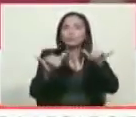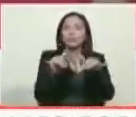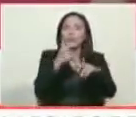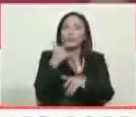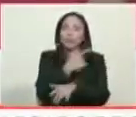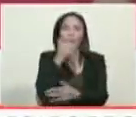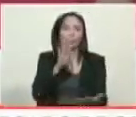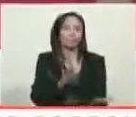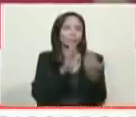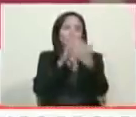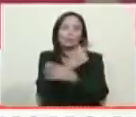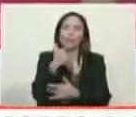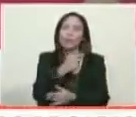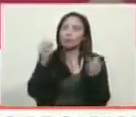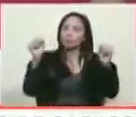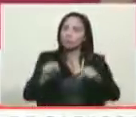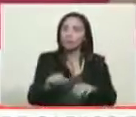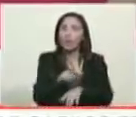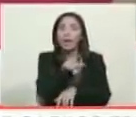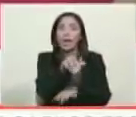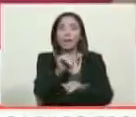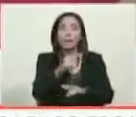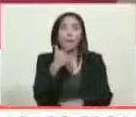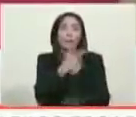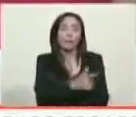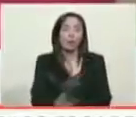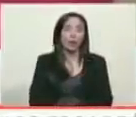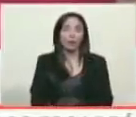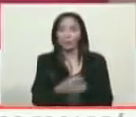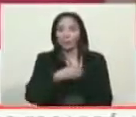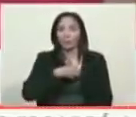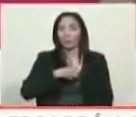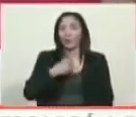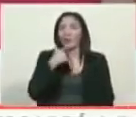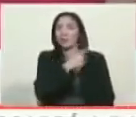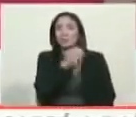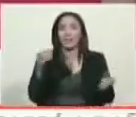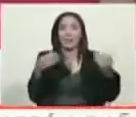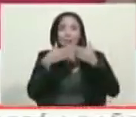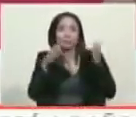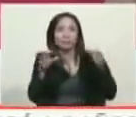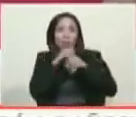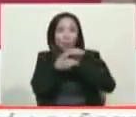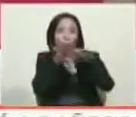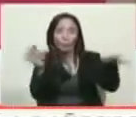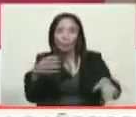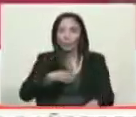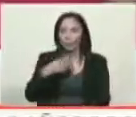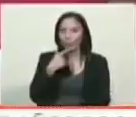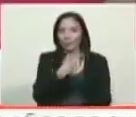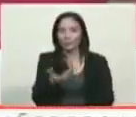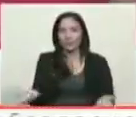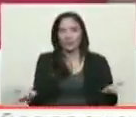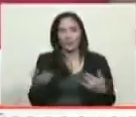ante quien sea. Lo que él dijo ahí, no se atreve a decirlo delante de algunas personas de la oposición.